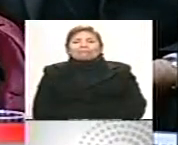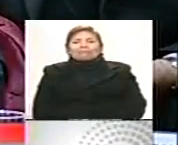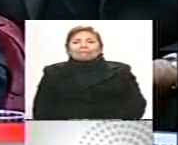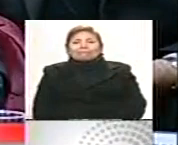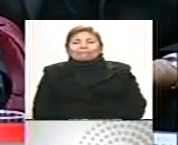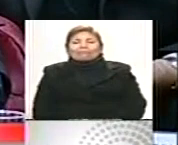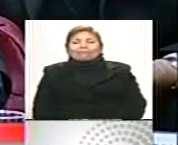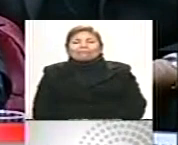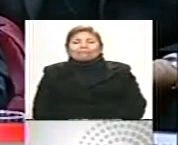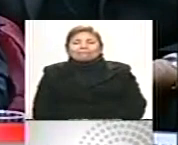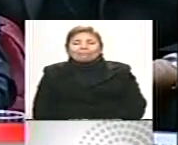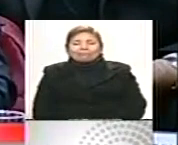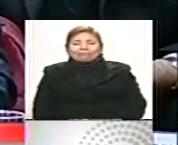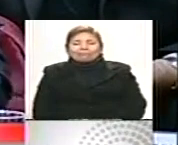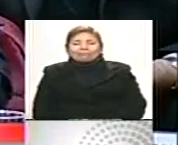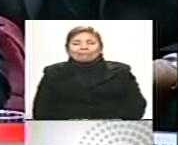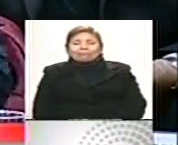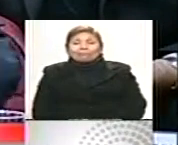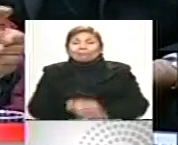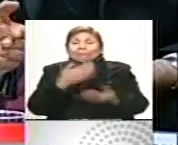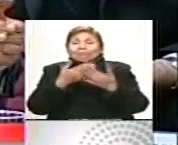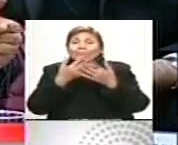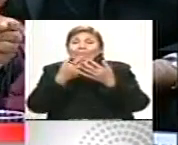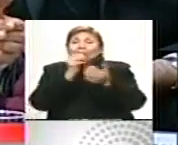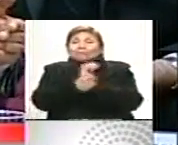De hecho, la prisión preventiva